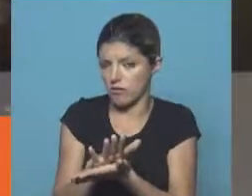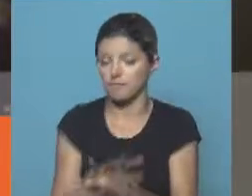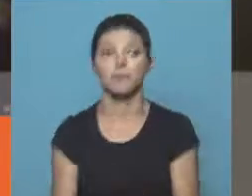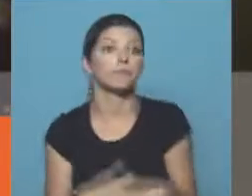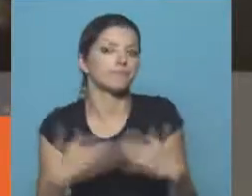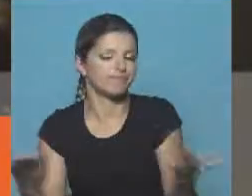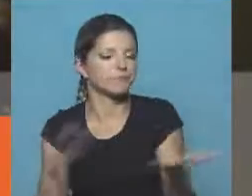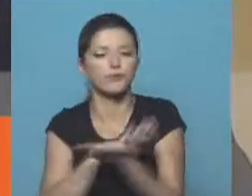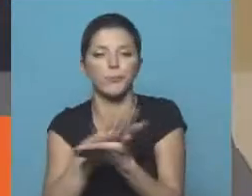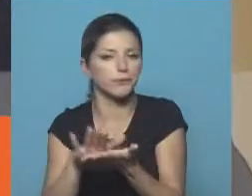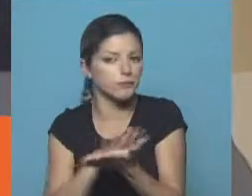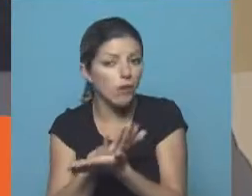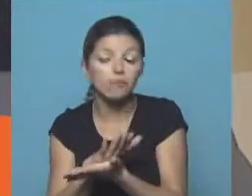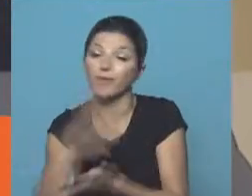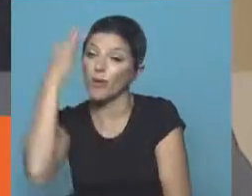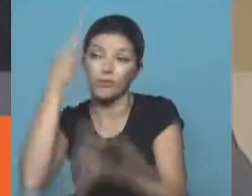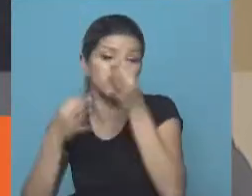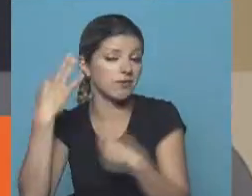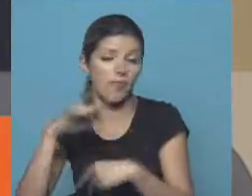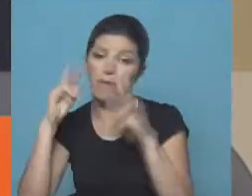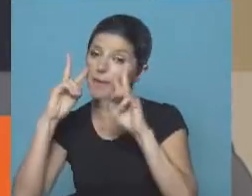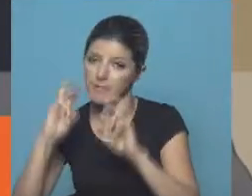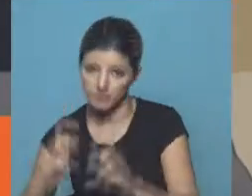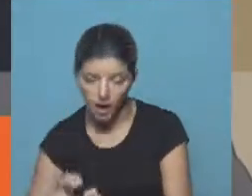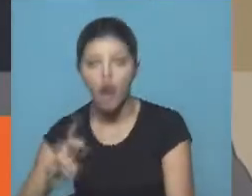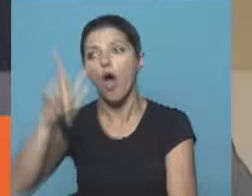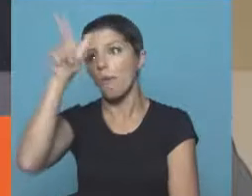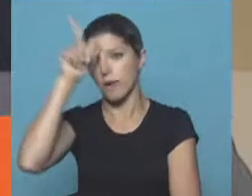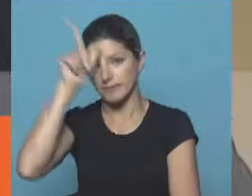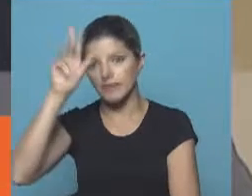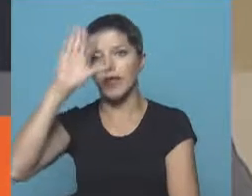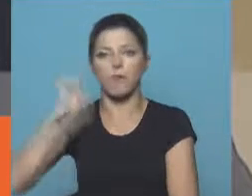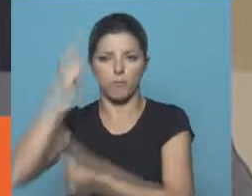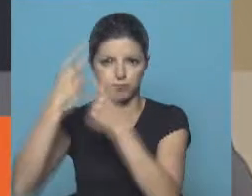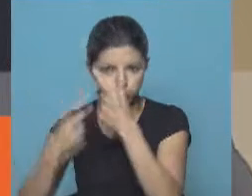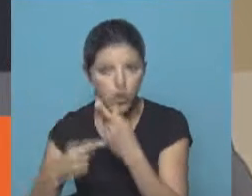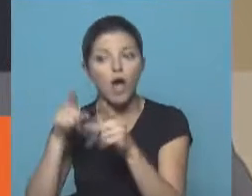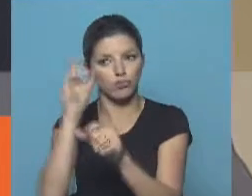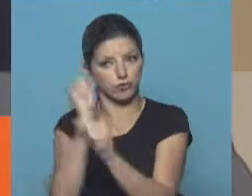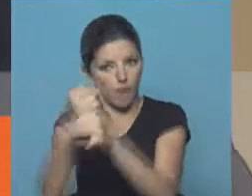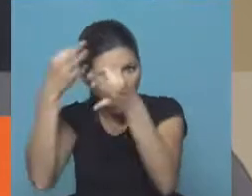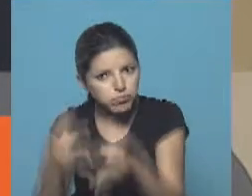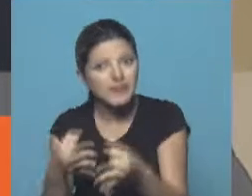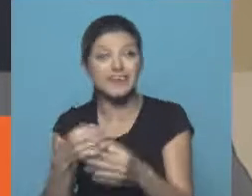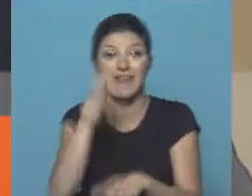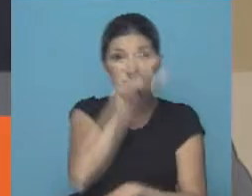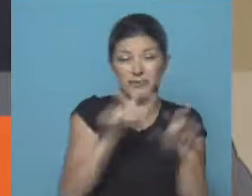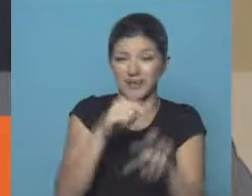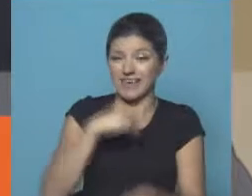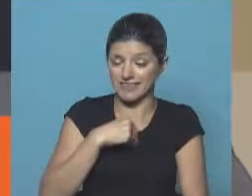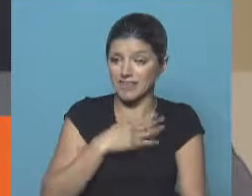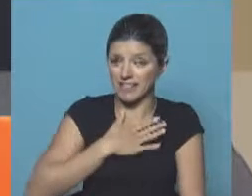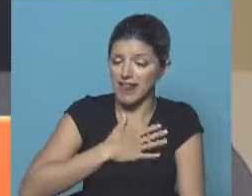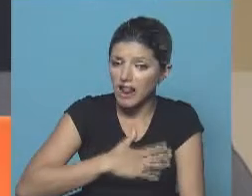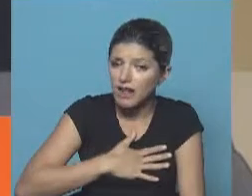solución está siempre en que la justicia investigue que la fuerza de seguridad es un trabajo de prevención y que la gente se sienta tranquila de que